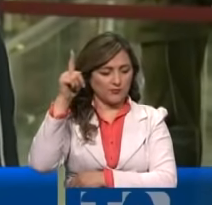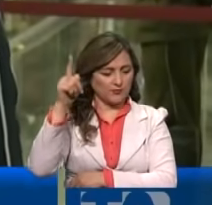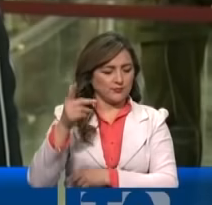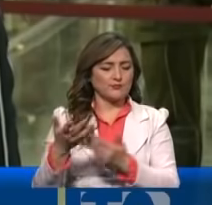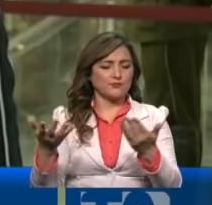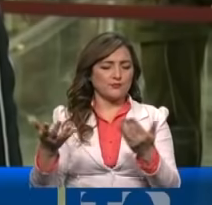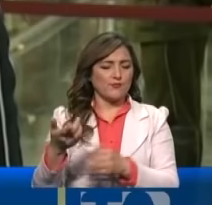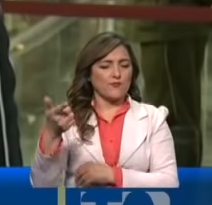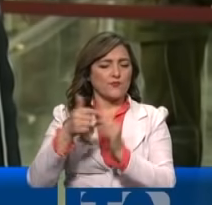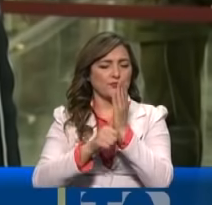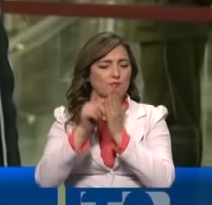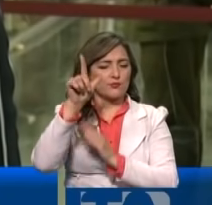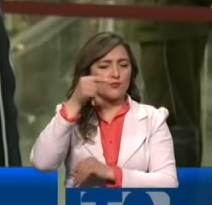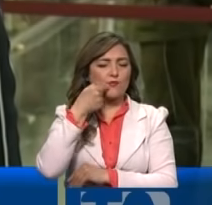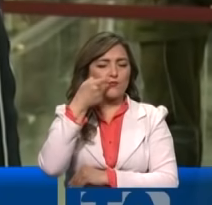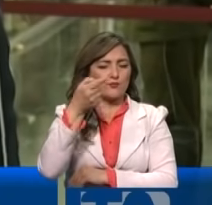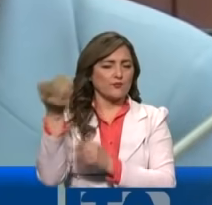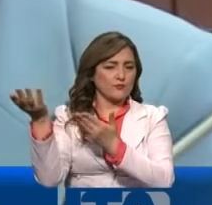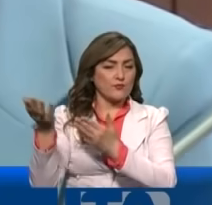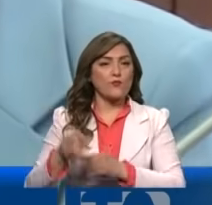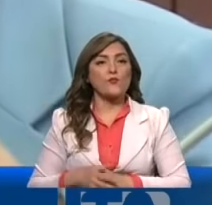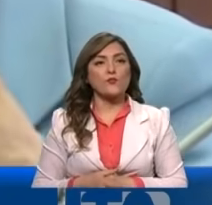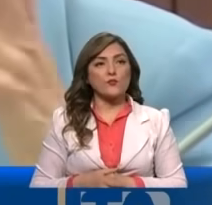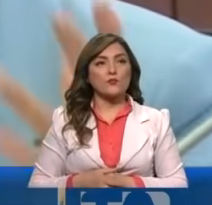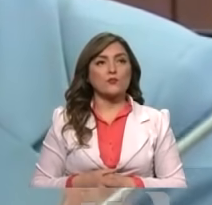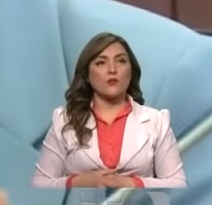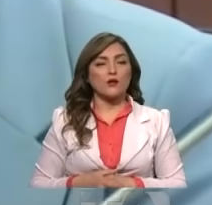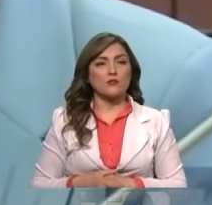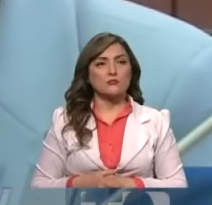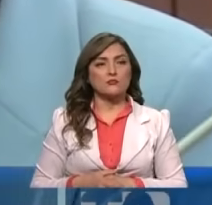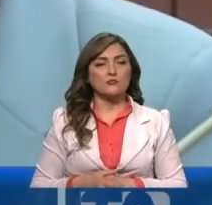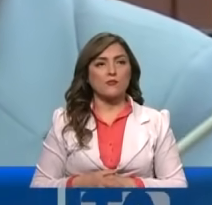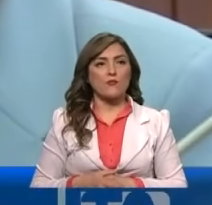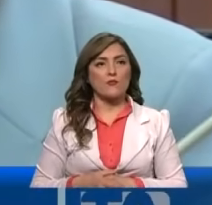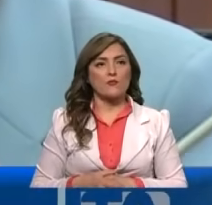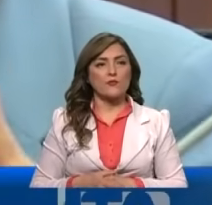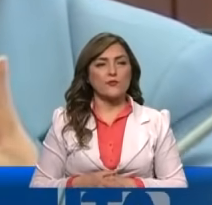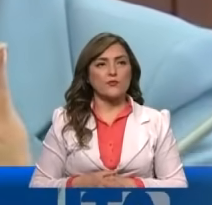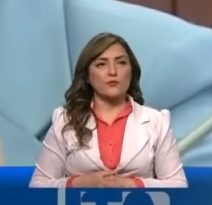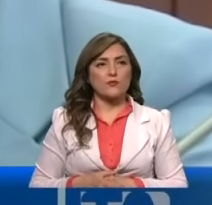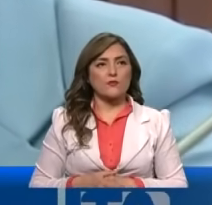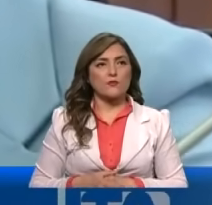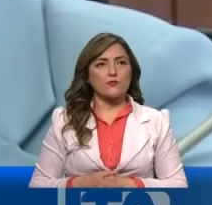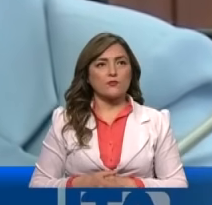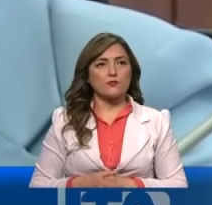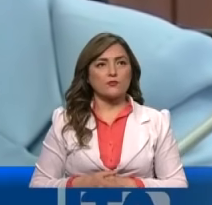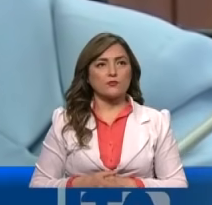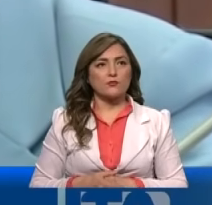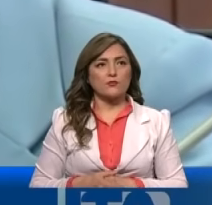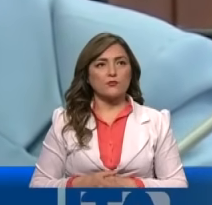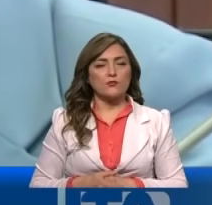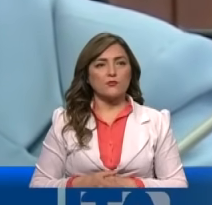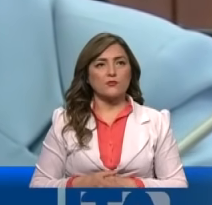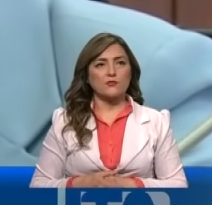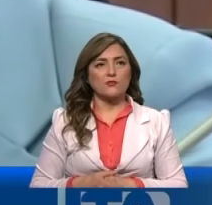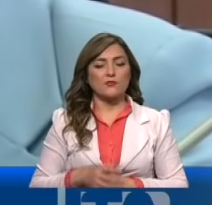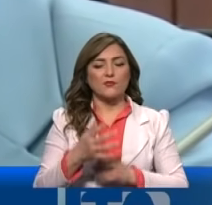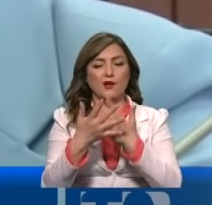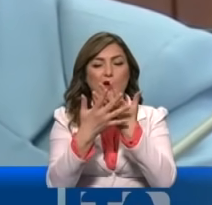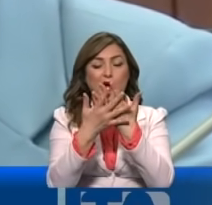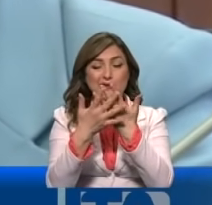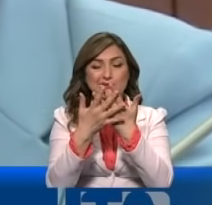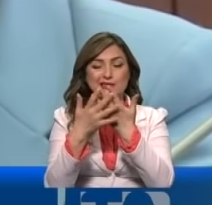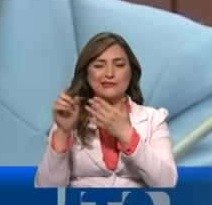fue lo que dijo la ministra de Gobierno. Escuchemos. Las dimensiones del problema que se expresó en ambas